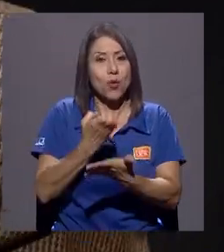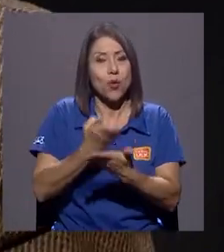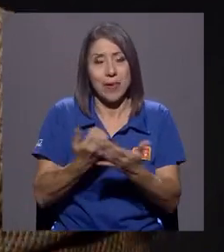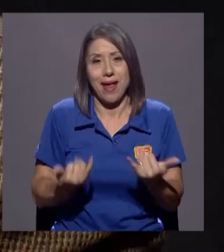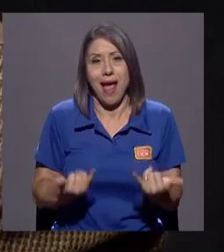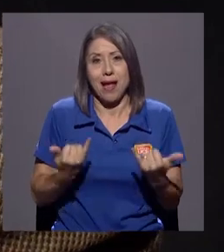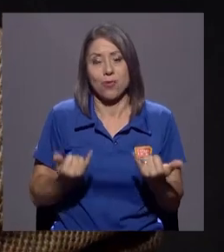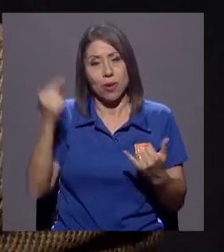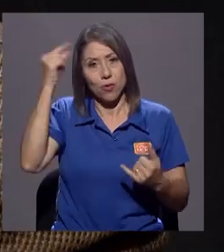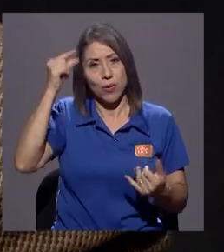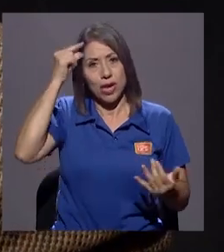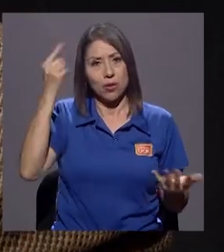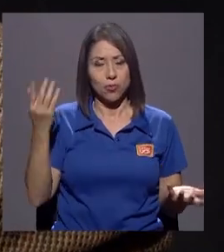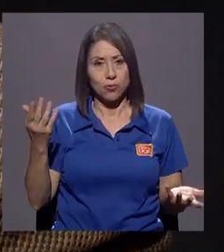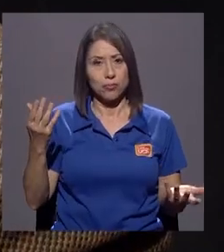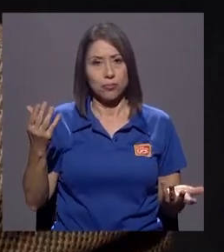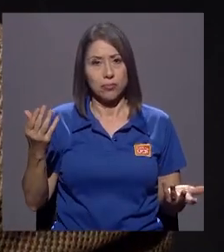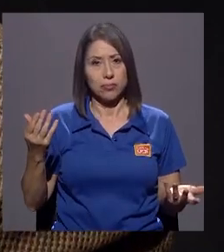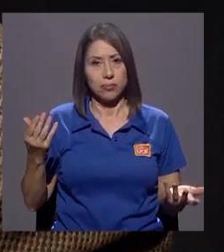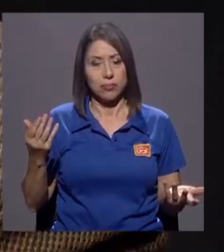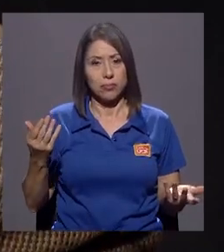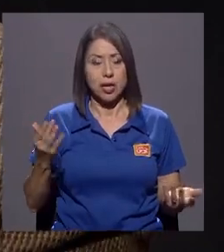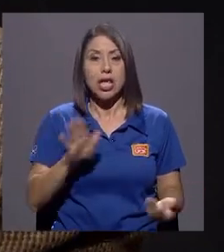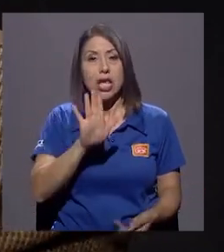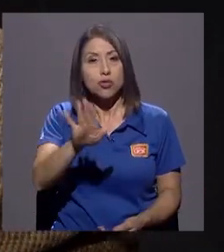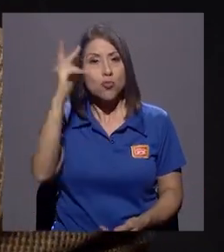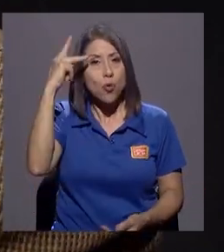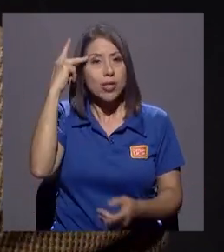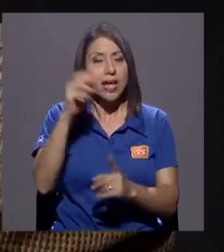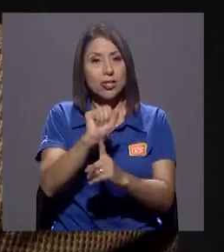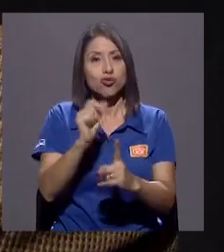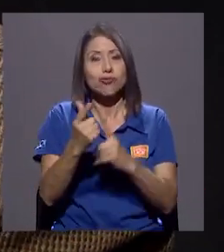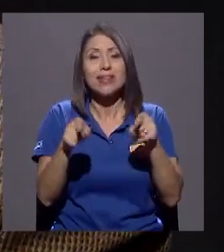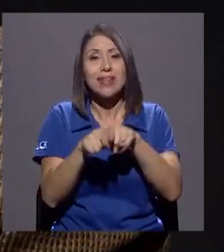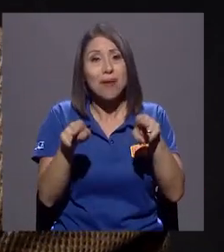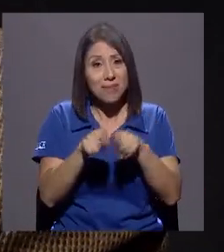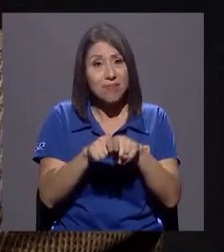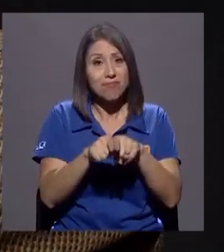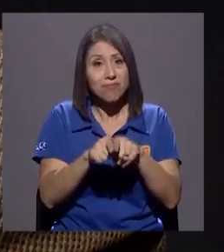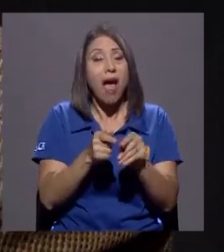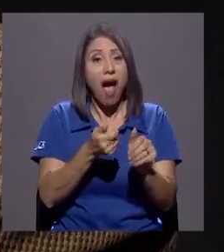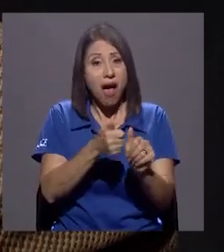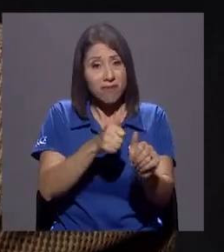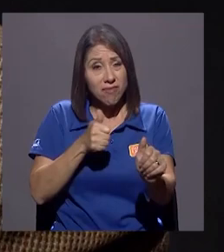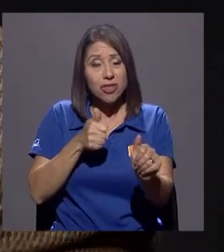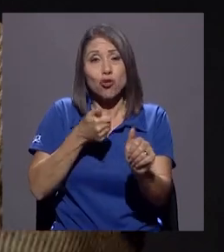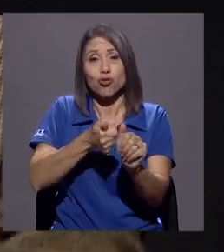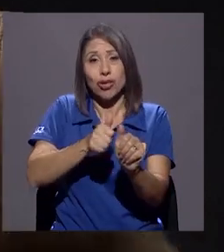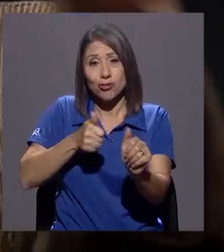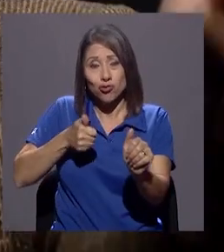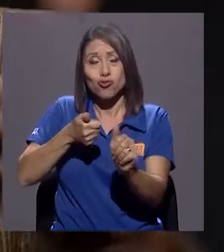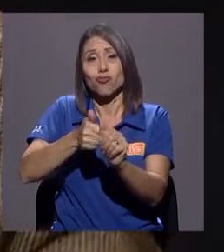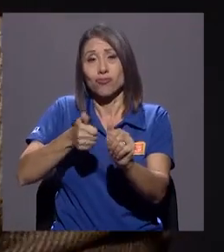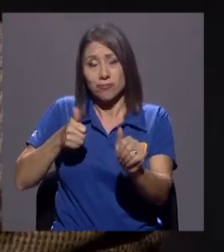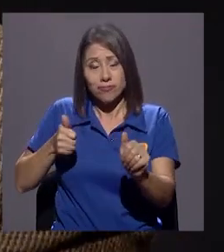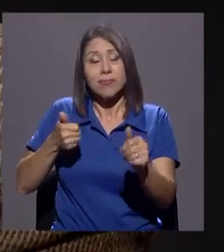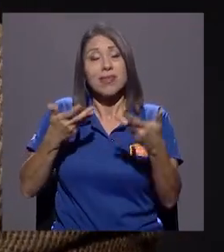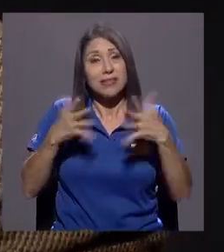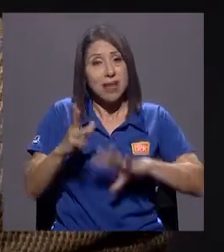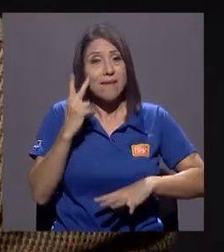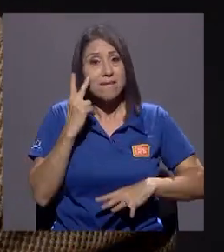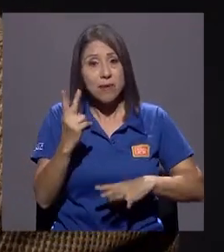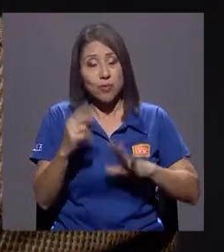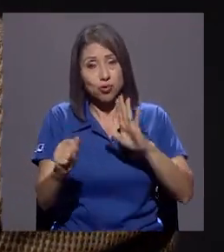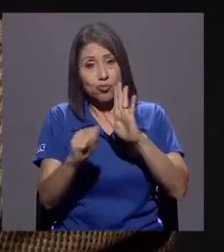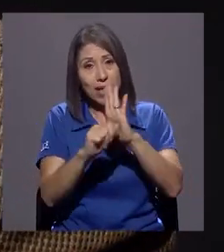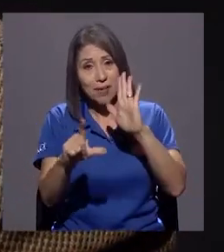gobierno y en su política social también donde hay retrocesos ya vemos lo que